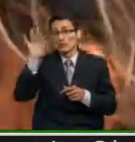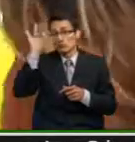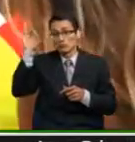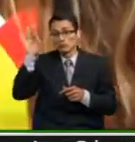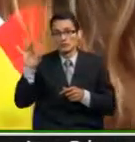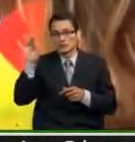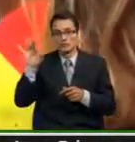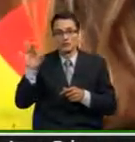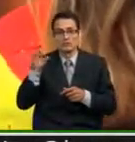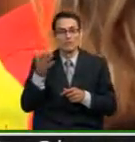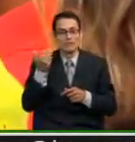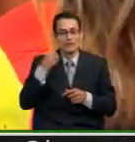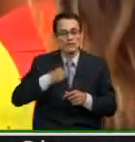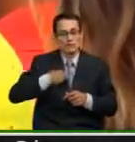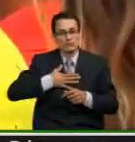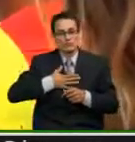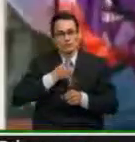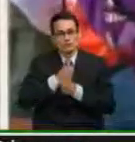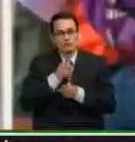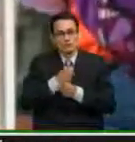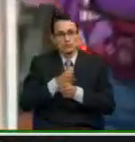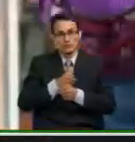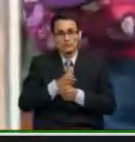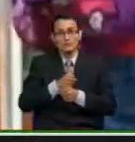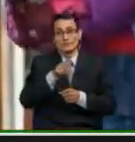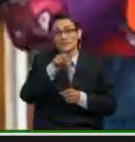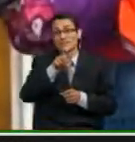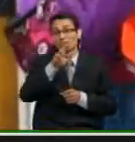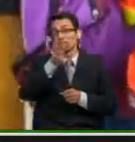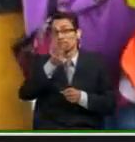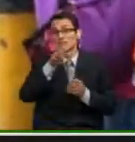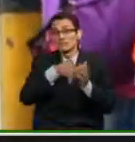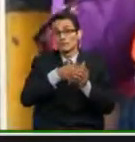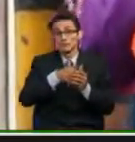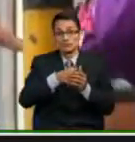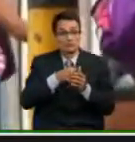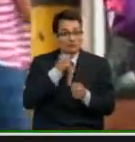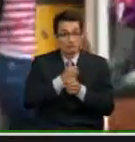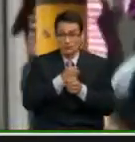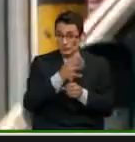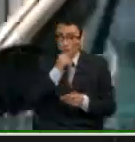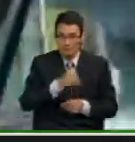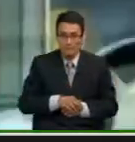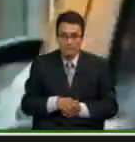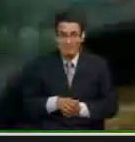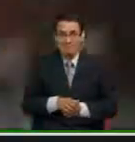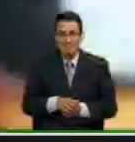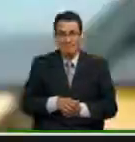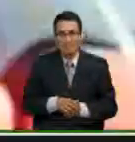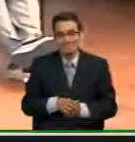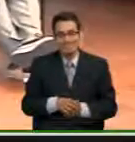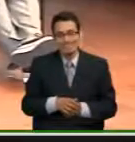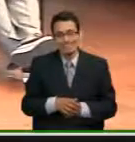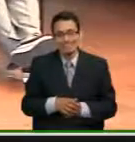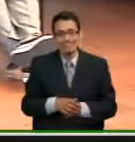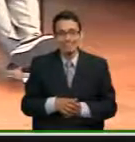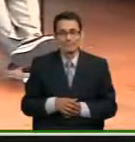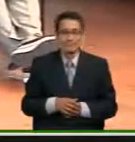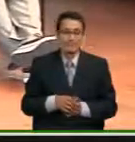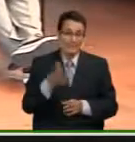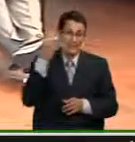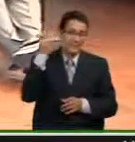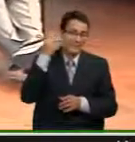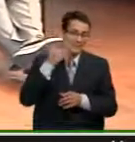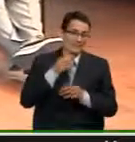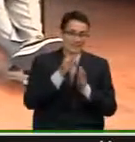faltas de oportunidades hay 73 mil desocupados en comparación a los 68 mil desempleados que se registran en el mismo trimestre